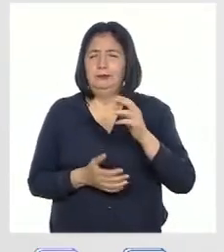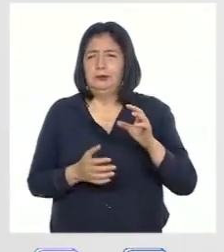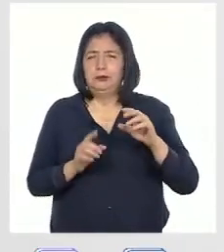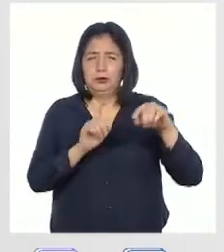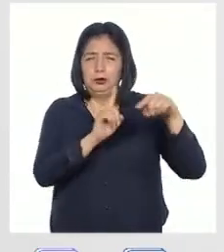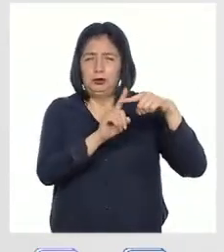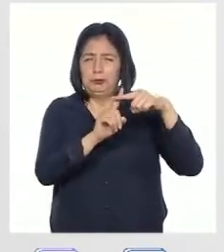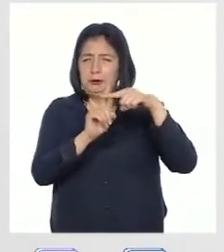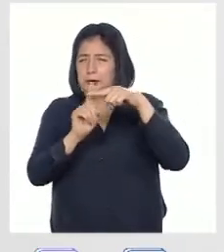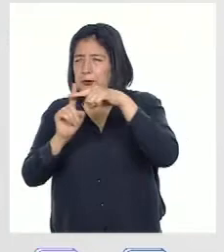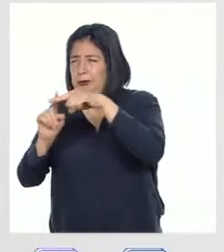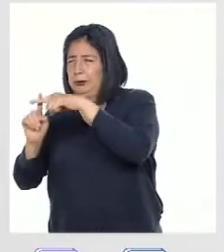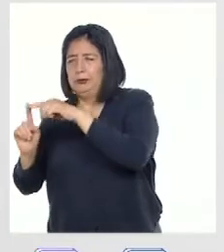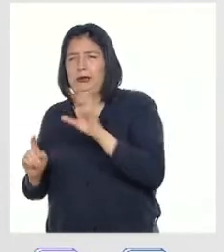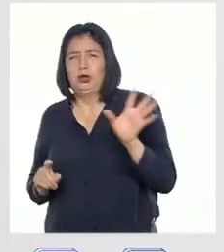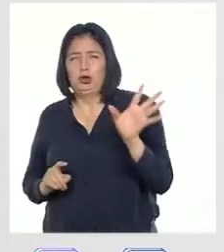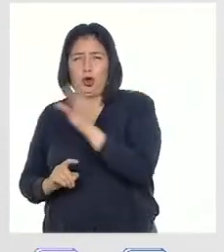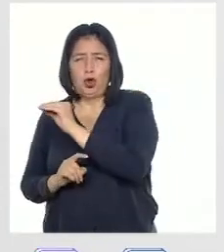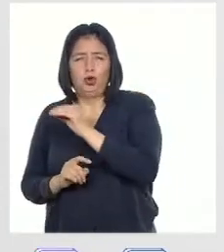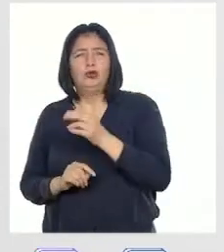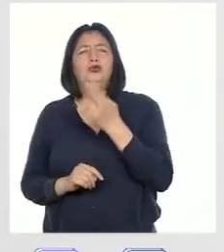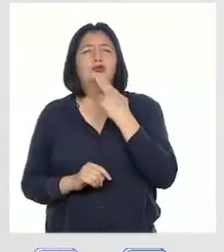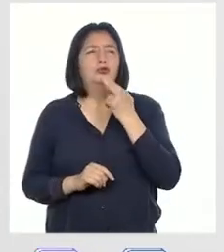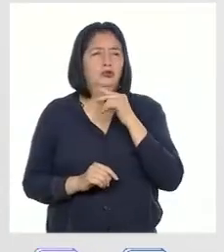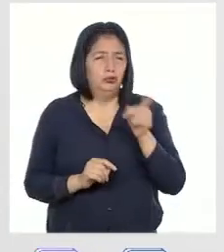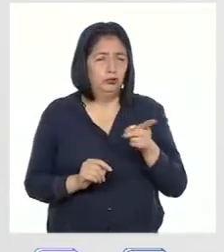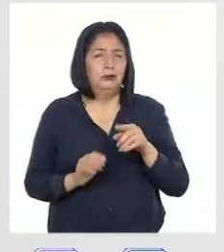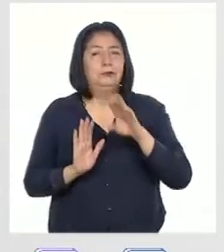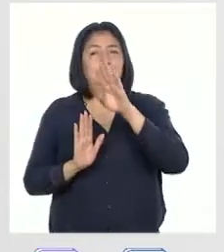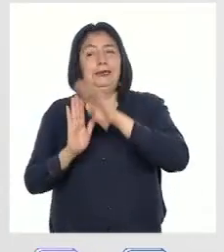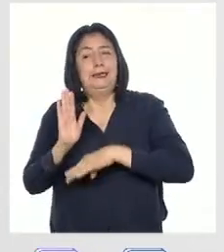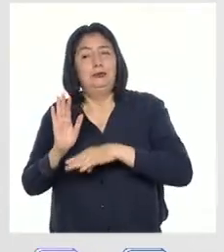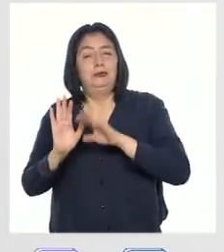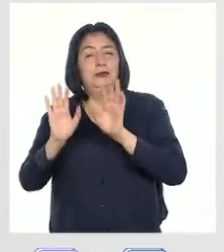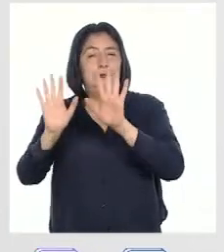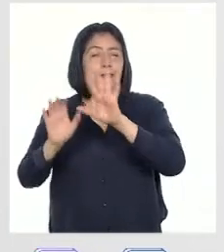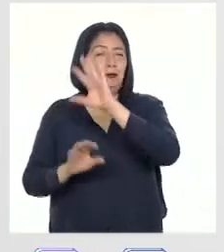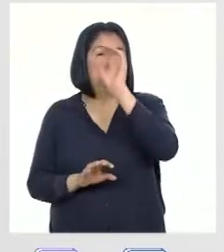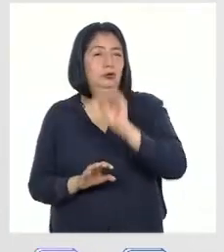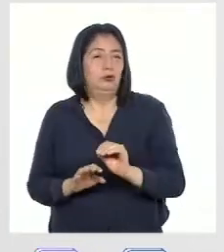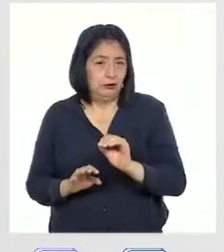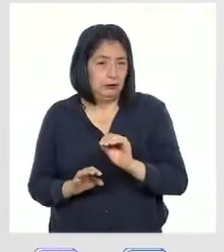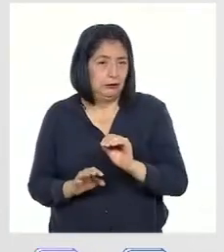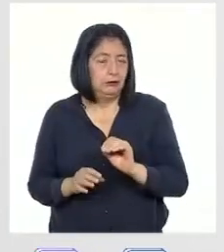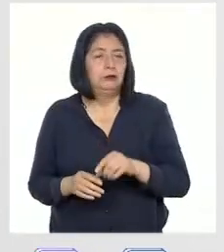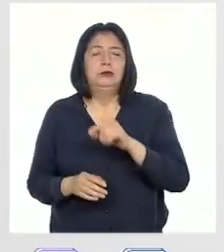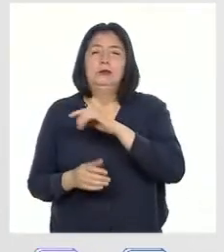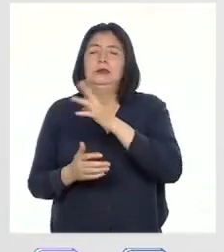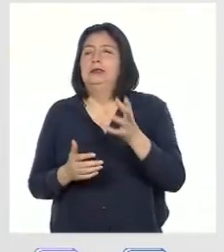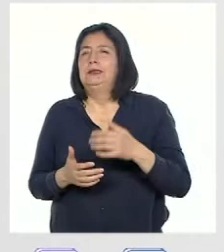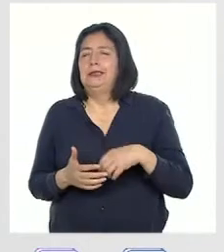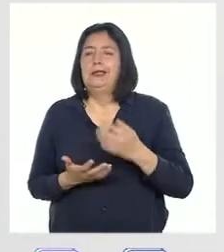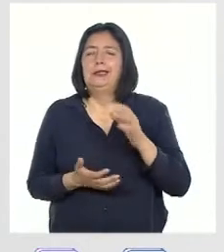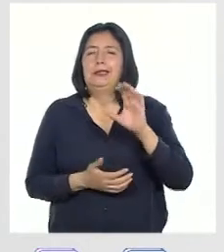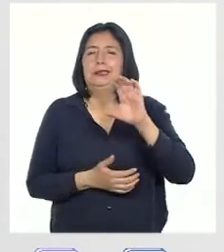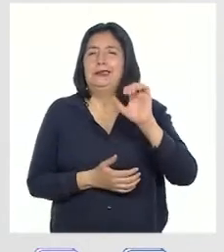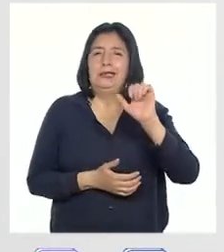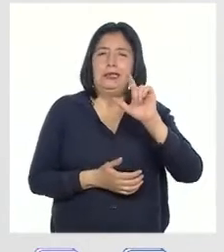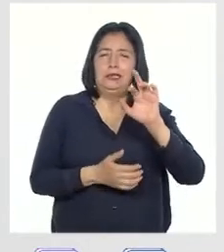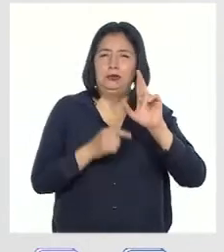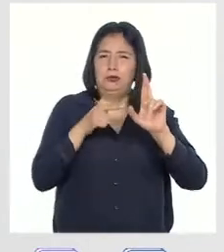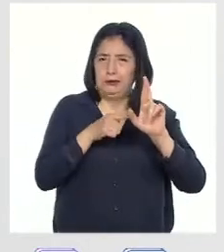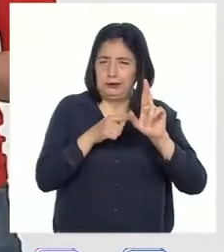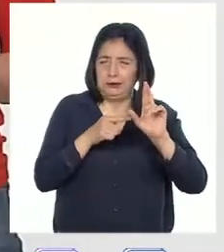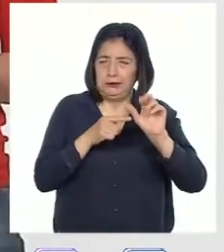de todos esos azúcares debe ser menor al 10% de las calorías que necesitamos comer en